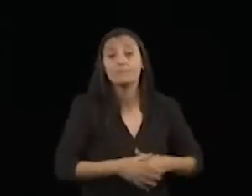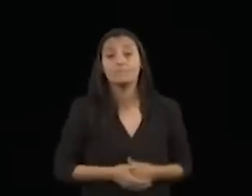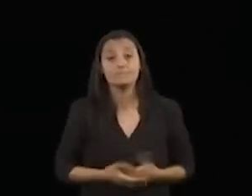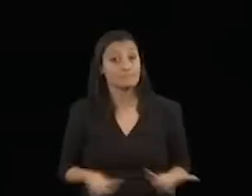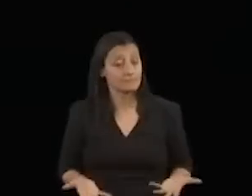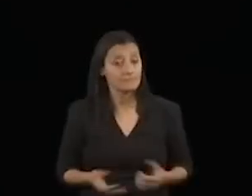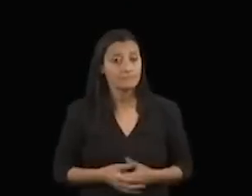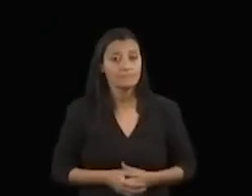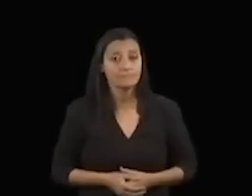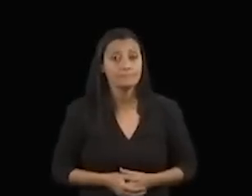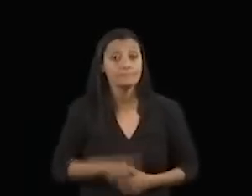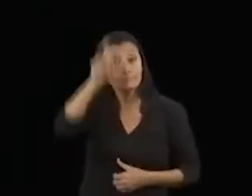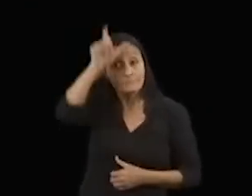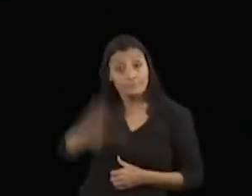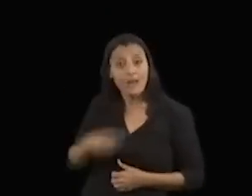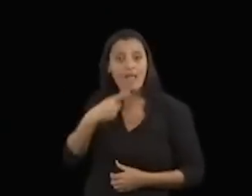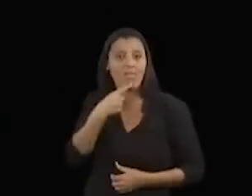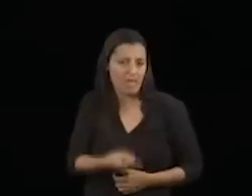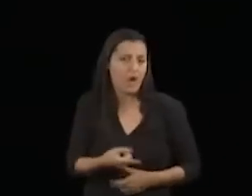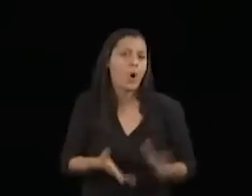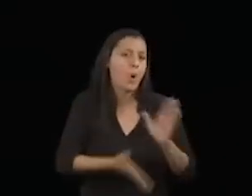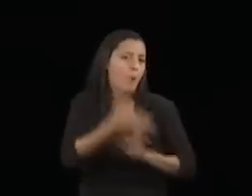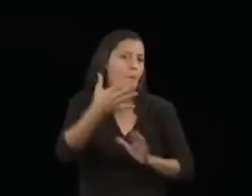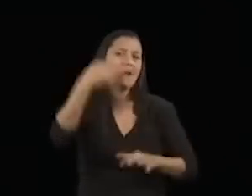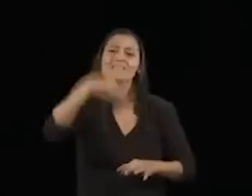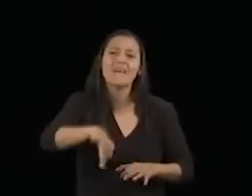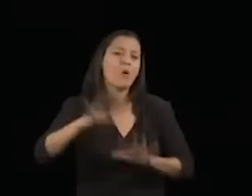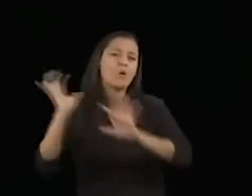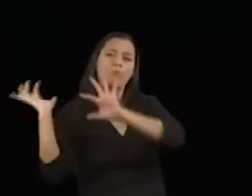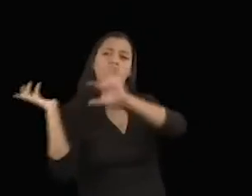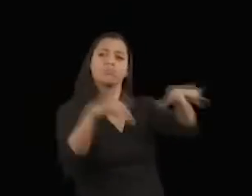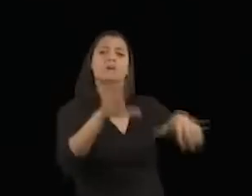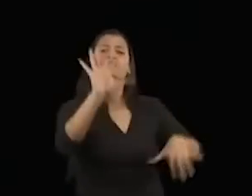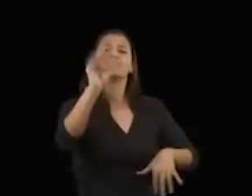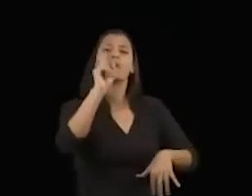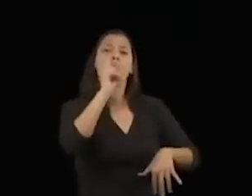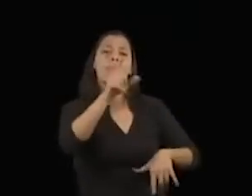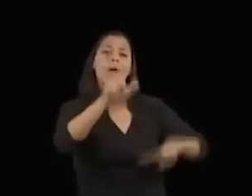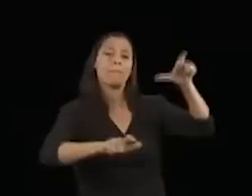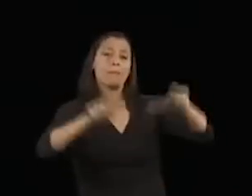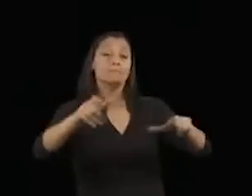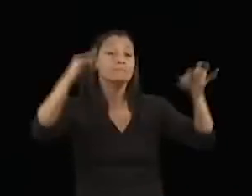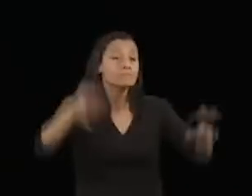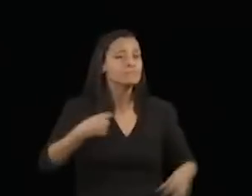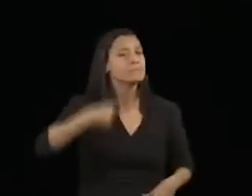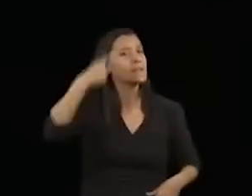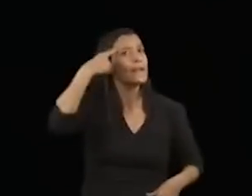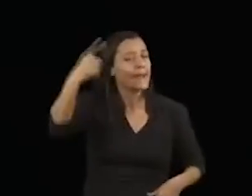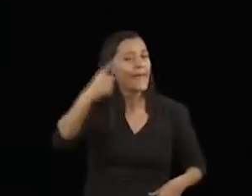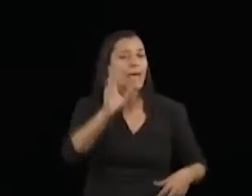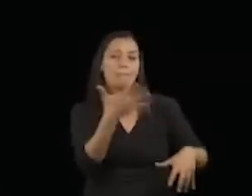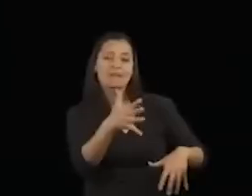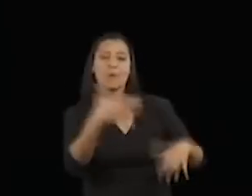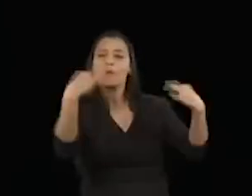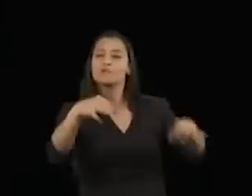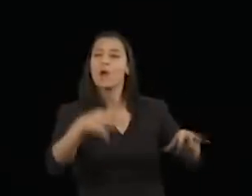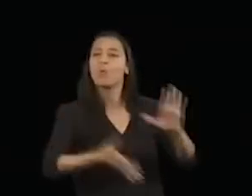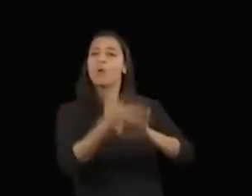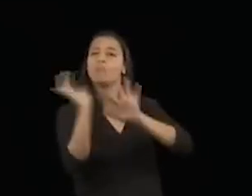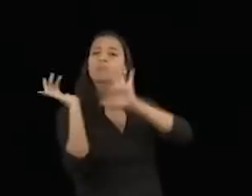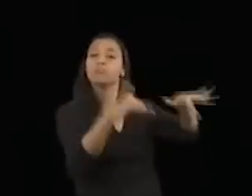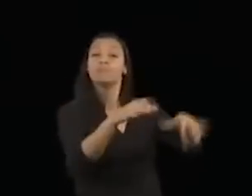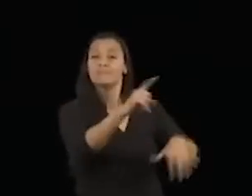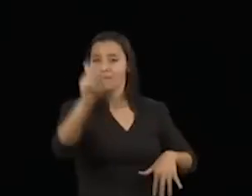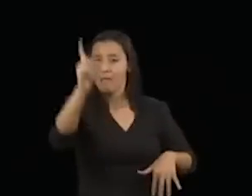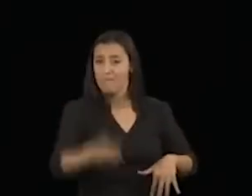él decía que iban a ir 50.000, porque en realidad creía que iban a ir 100.000. Y ahí también tuvimos